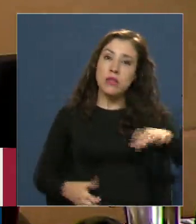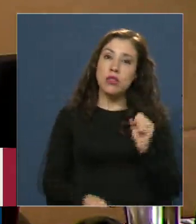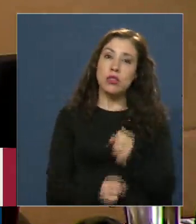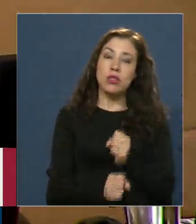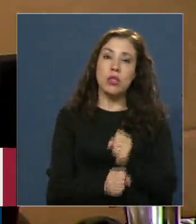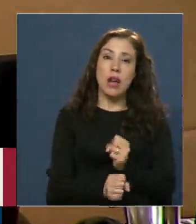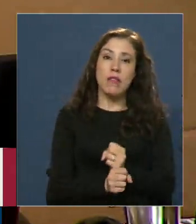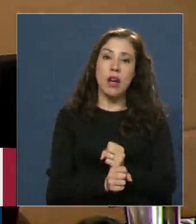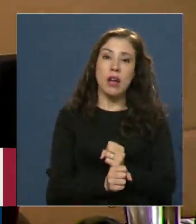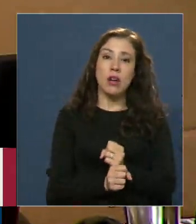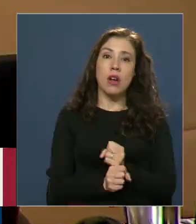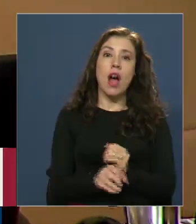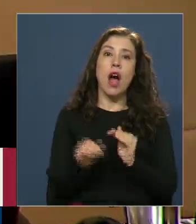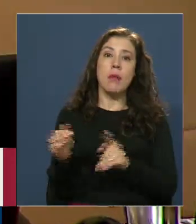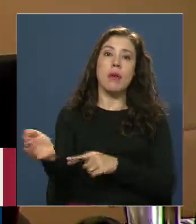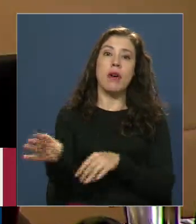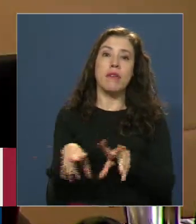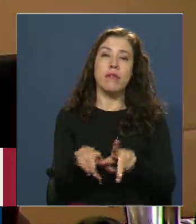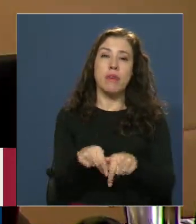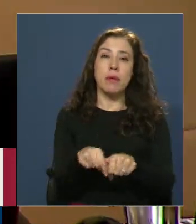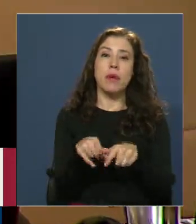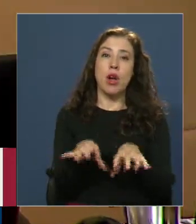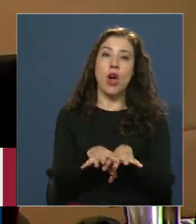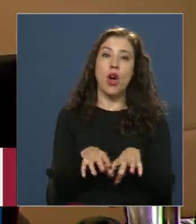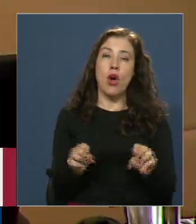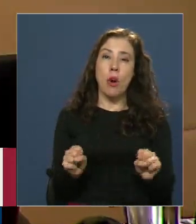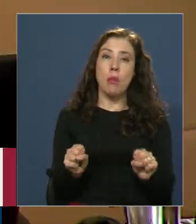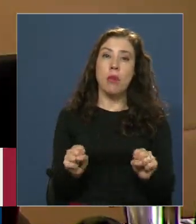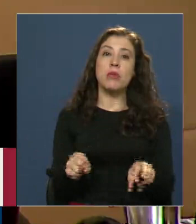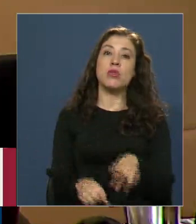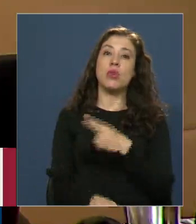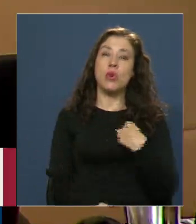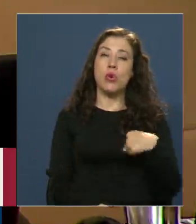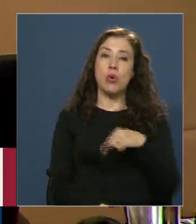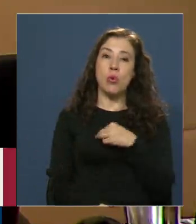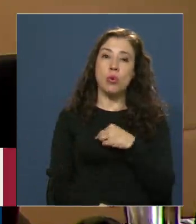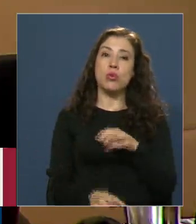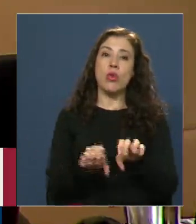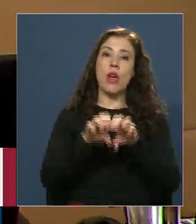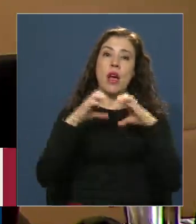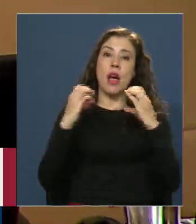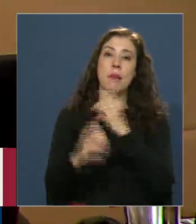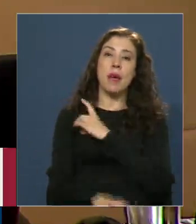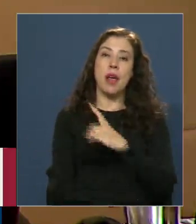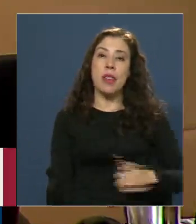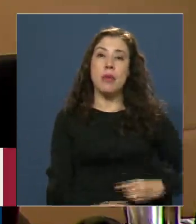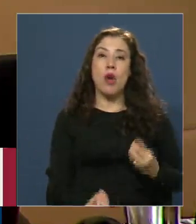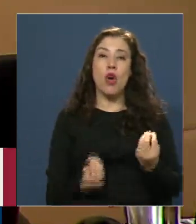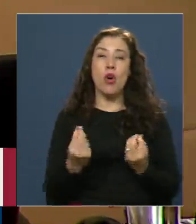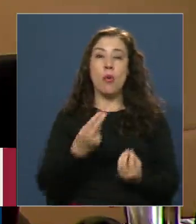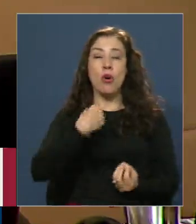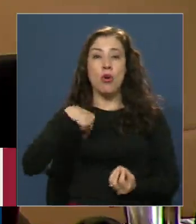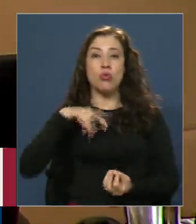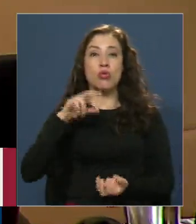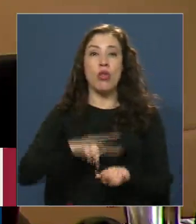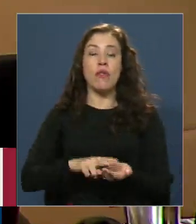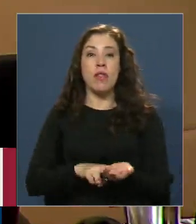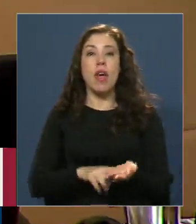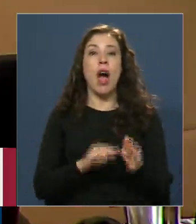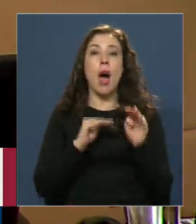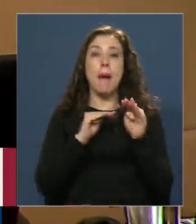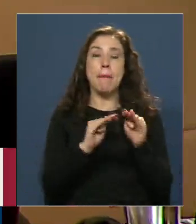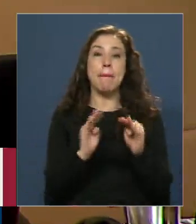y apoyado con su familia. Ese es el compromiso que tenemos que tener desde la Cámara de Diputados, en cómo nosotros efectivamente